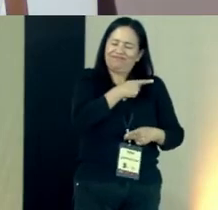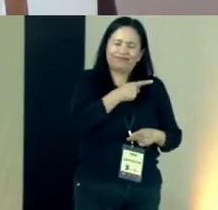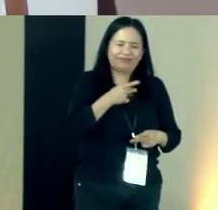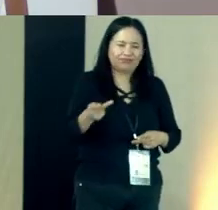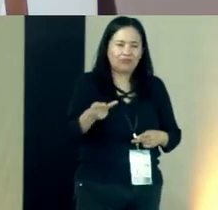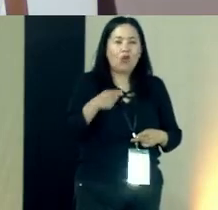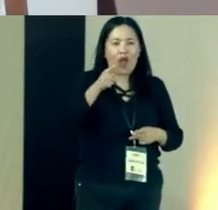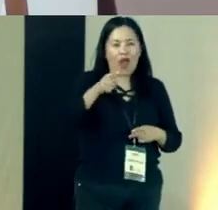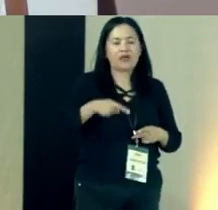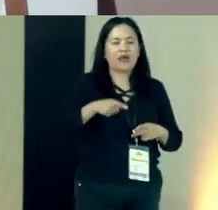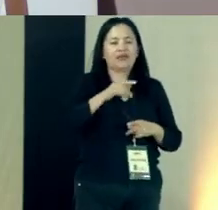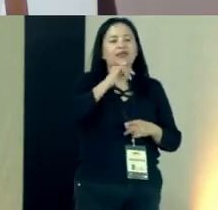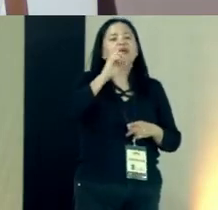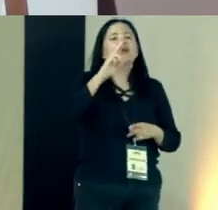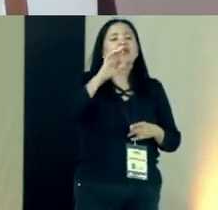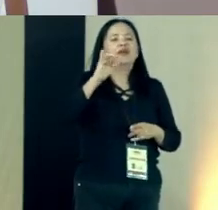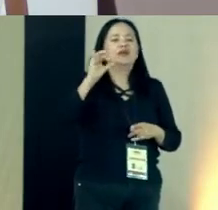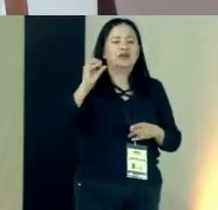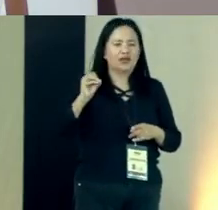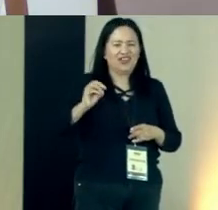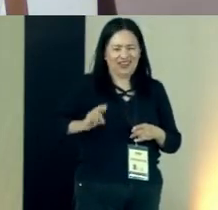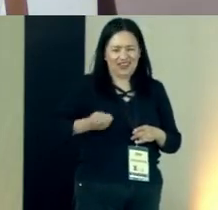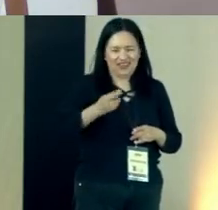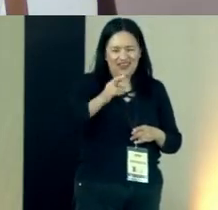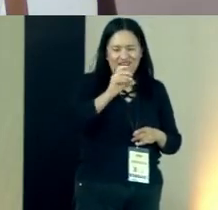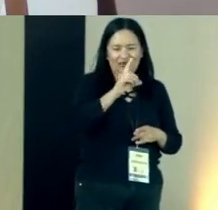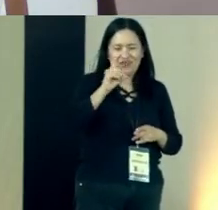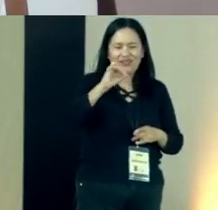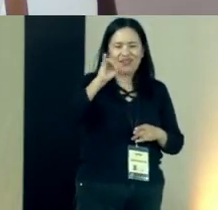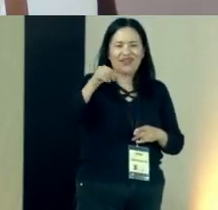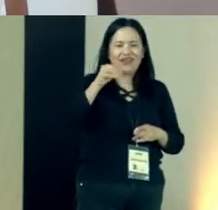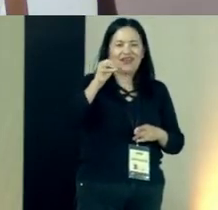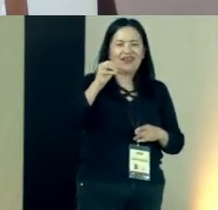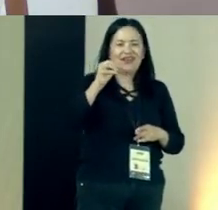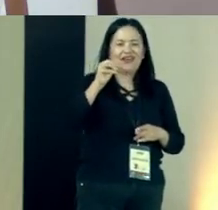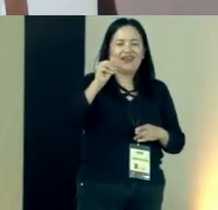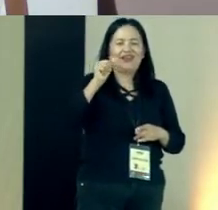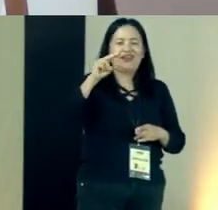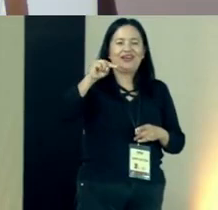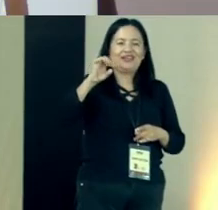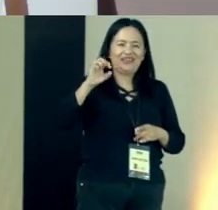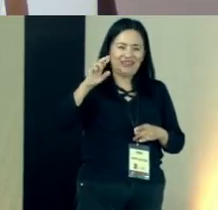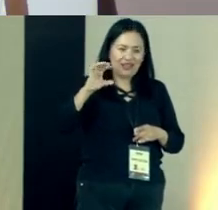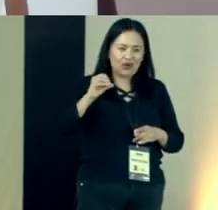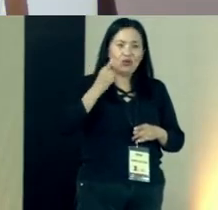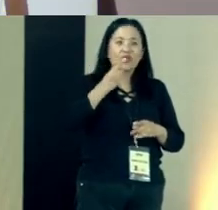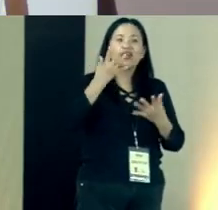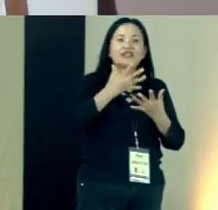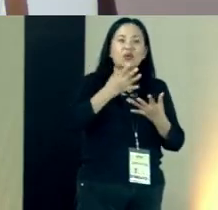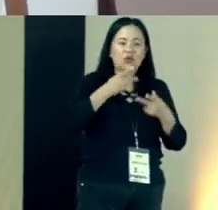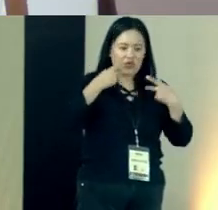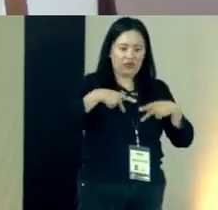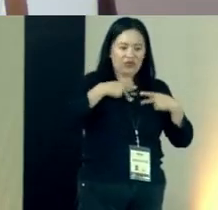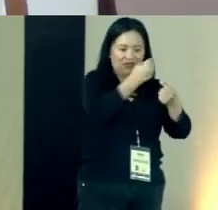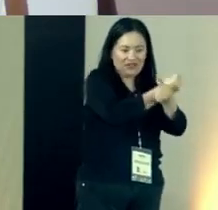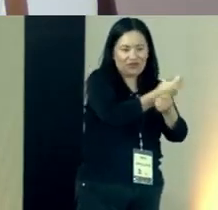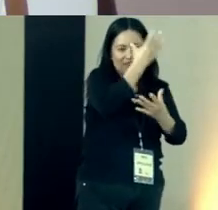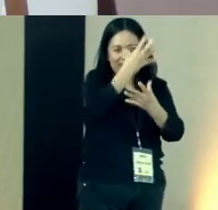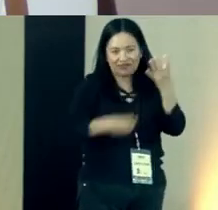de Río de Janeiro, que cazaba a las personas esclavizadas que se escapaban, ¿no? Entonces,